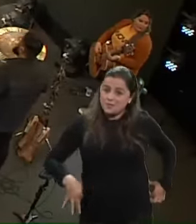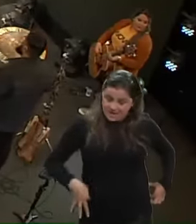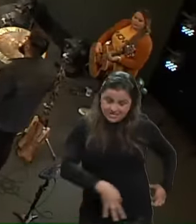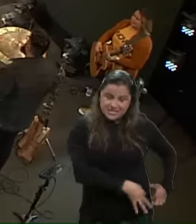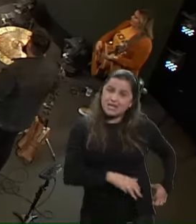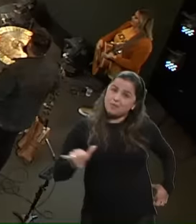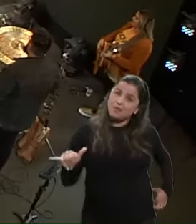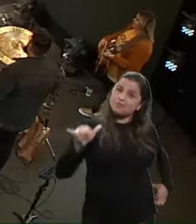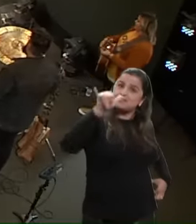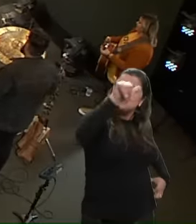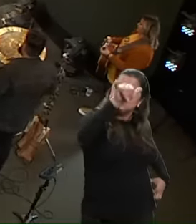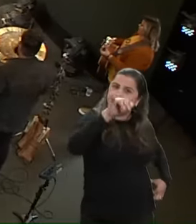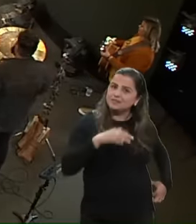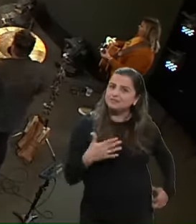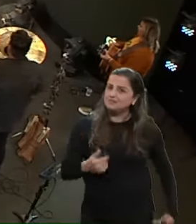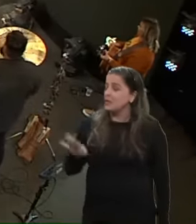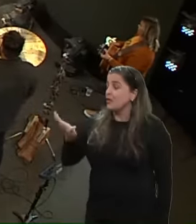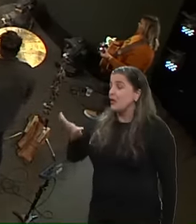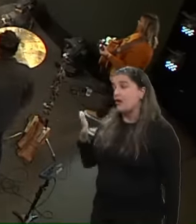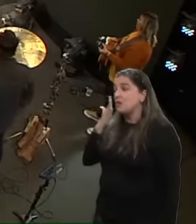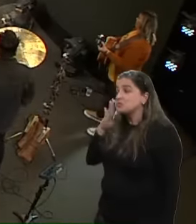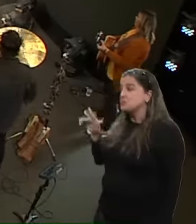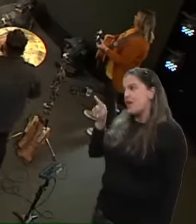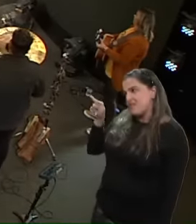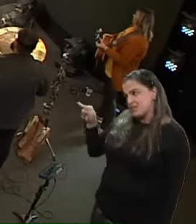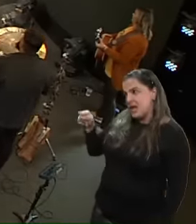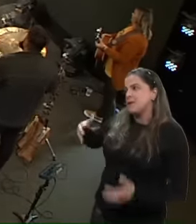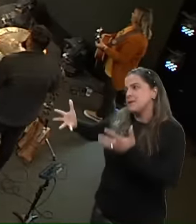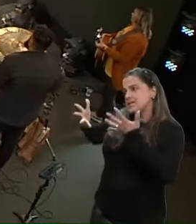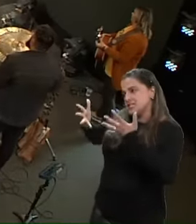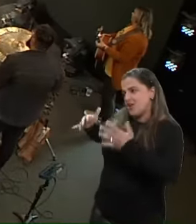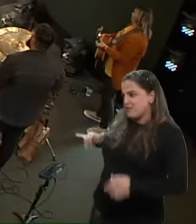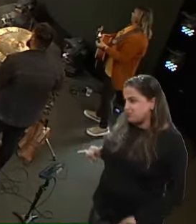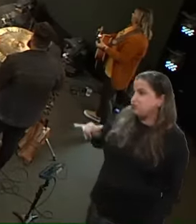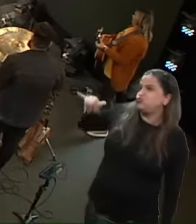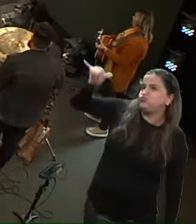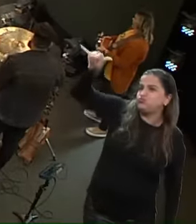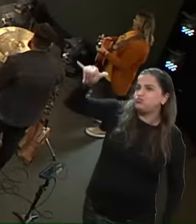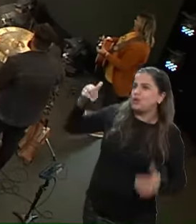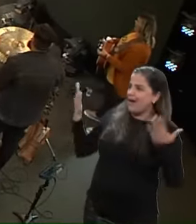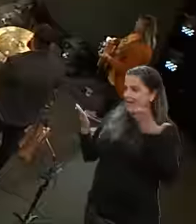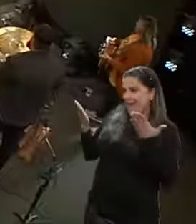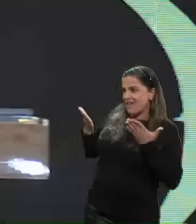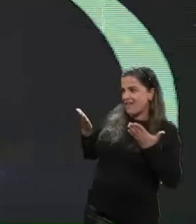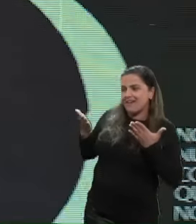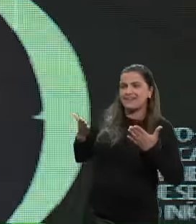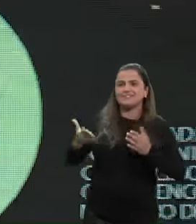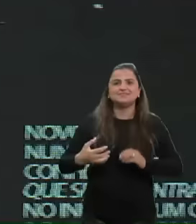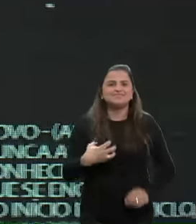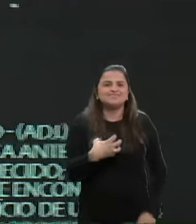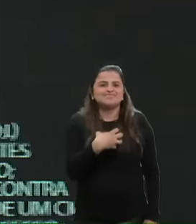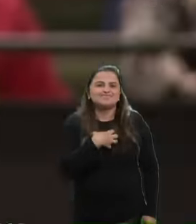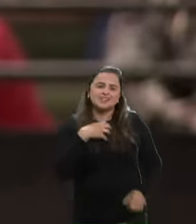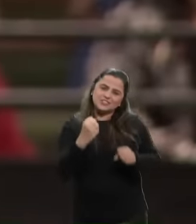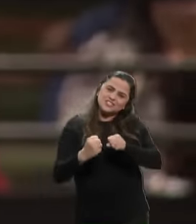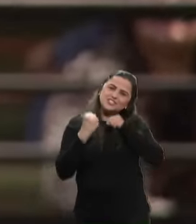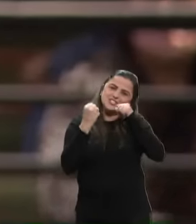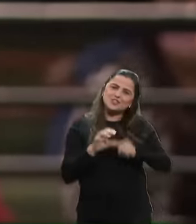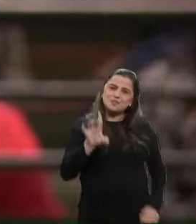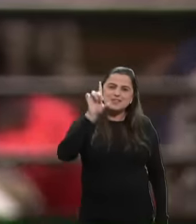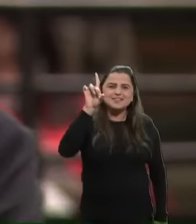Cutuca ese crente y fala, no sé você, mas yo voy a decolar ahora. Ah, yo estoy sintiendo poder de